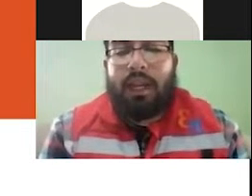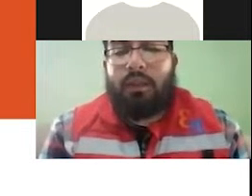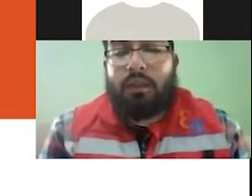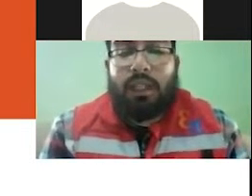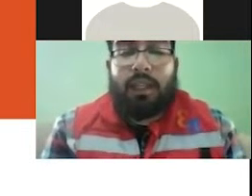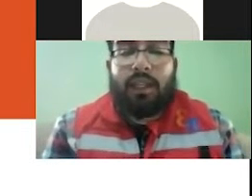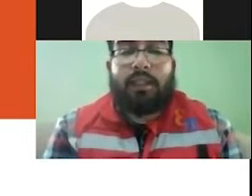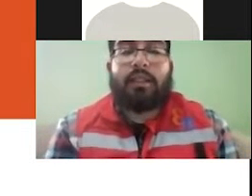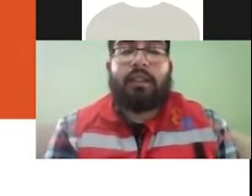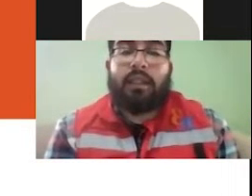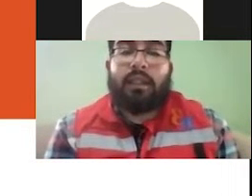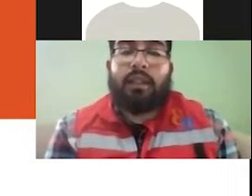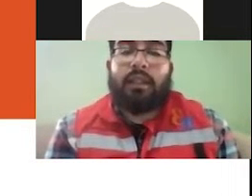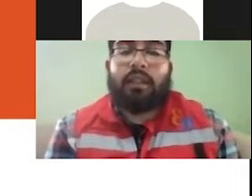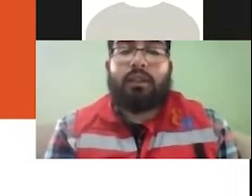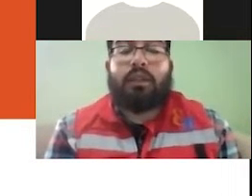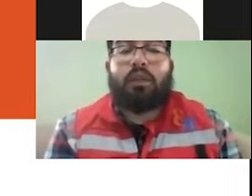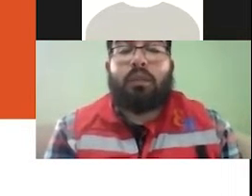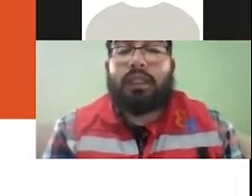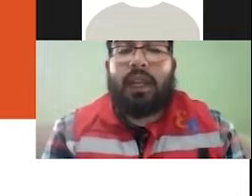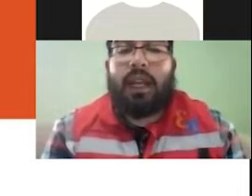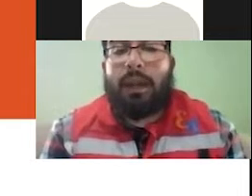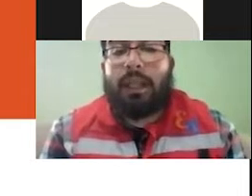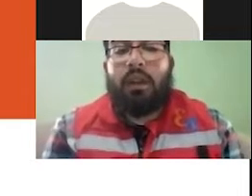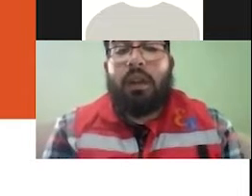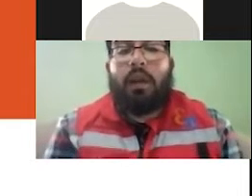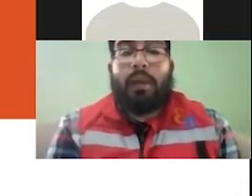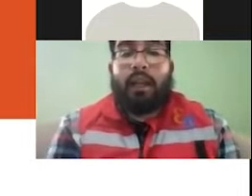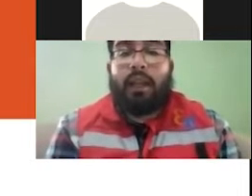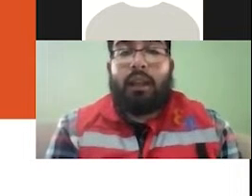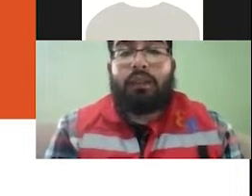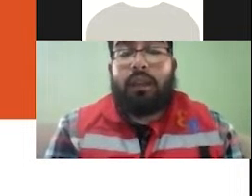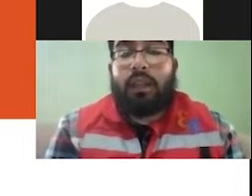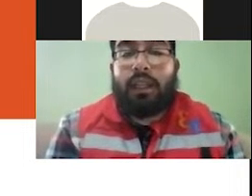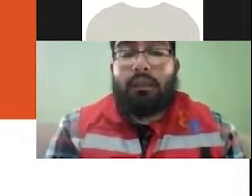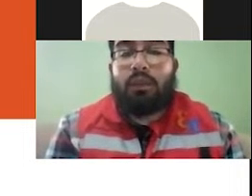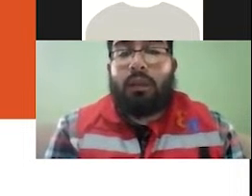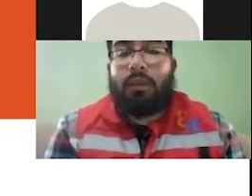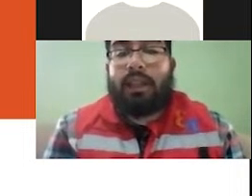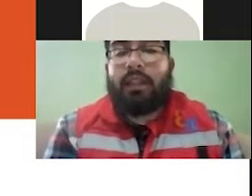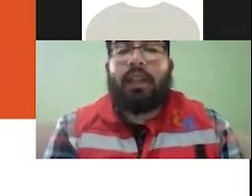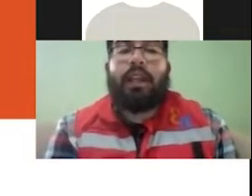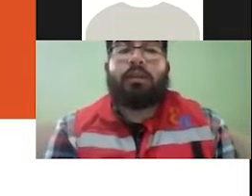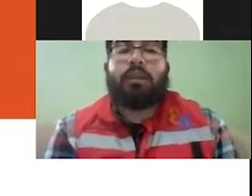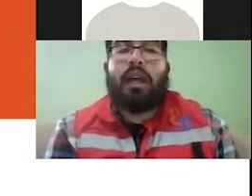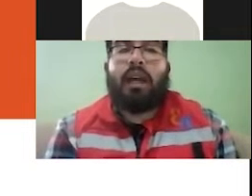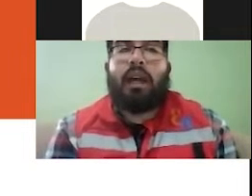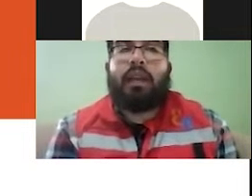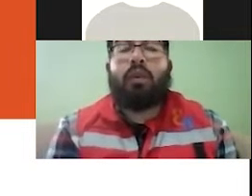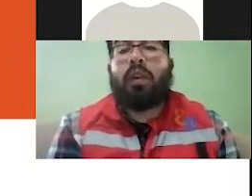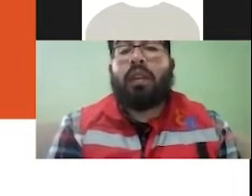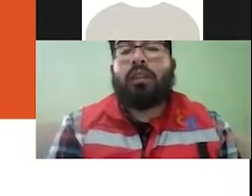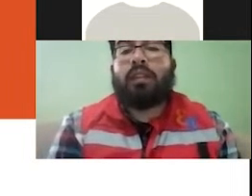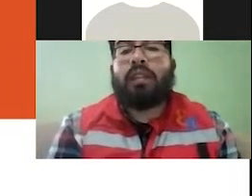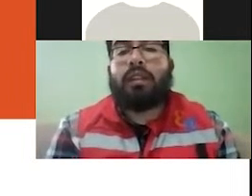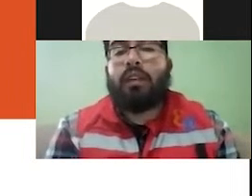dar a conocer que quizás esos insumos se están acabando para que en dado caso de que tengamos una emergencia no lleguemos a que hubo